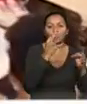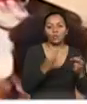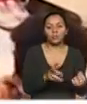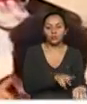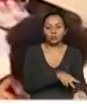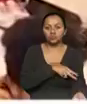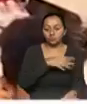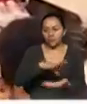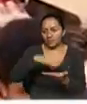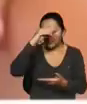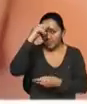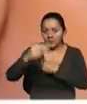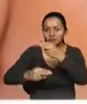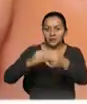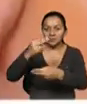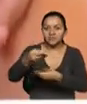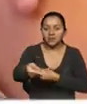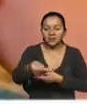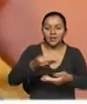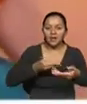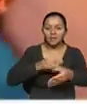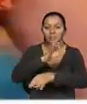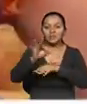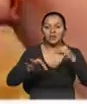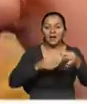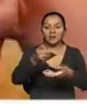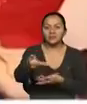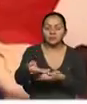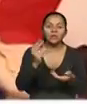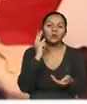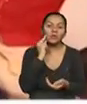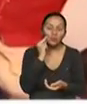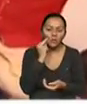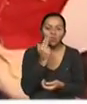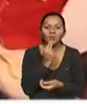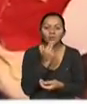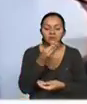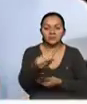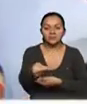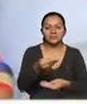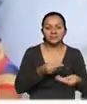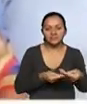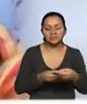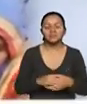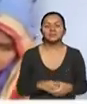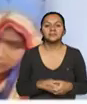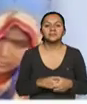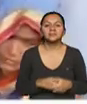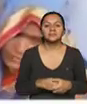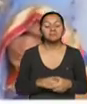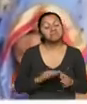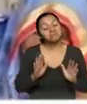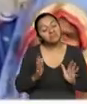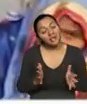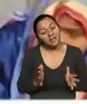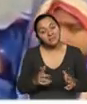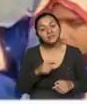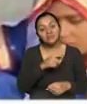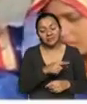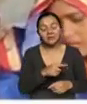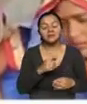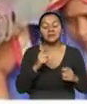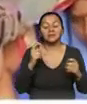costumbres. Intercambio de presentes, regalos, dulces y hasta dinero. Se cree que el origen del Raksha